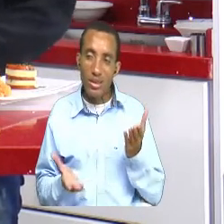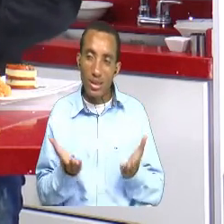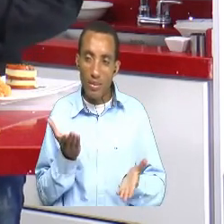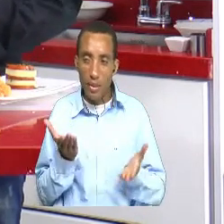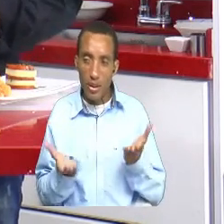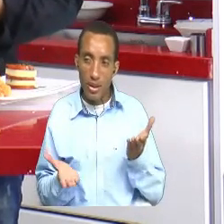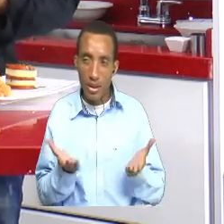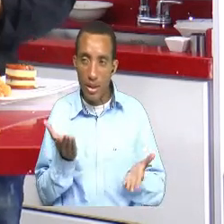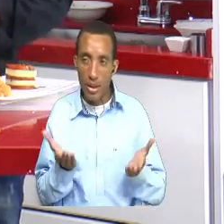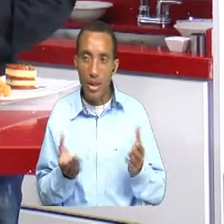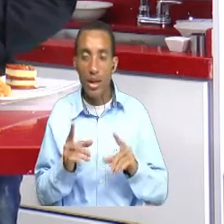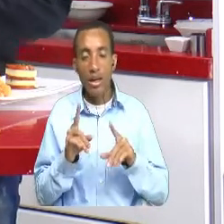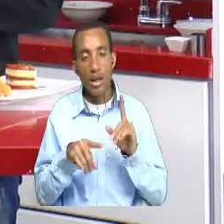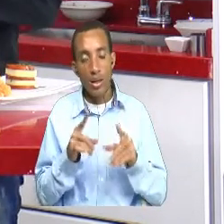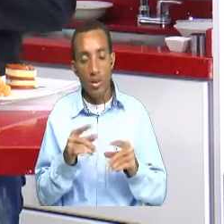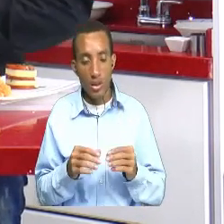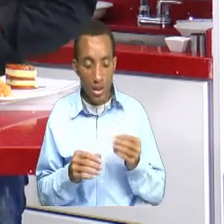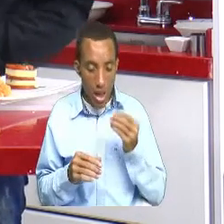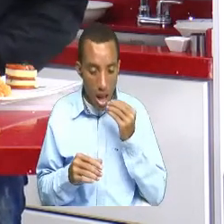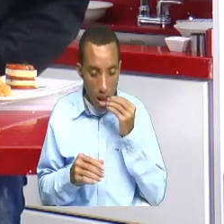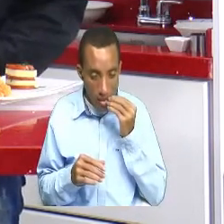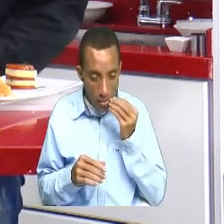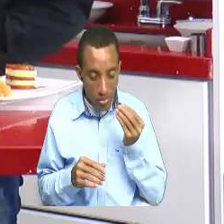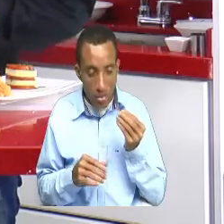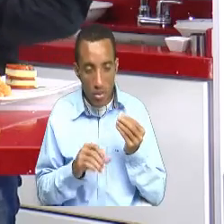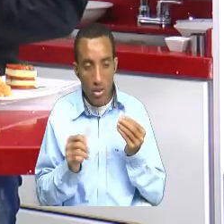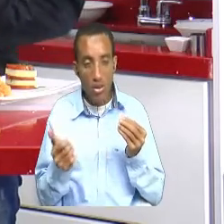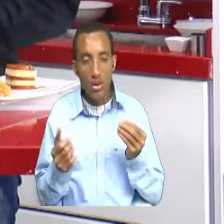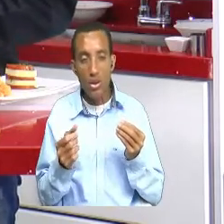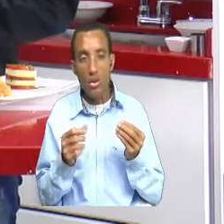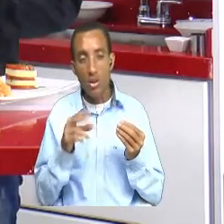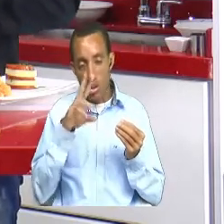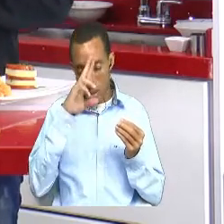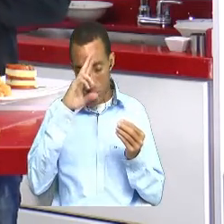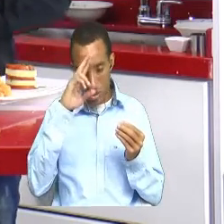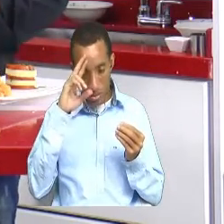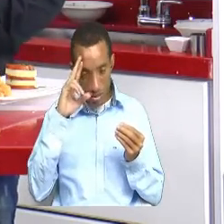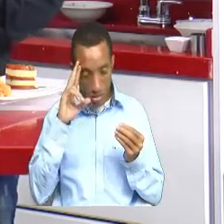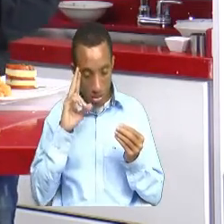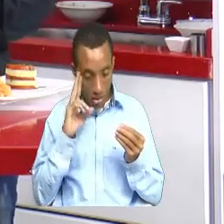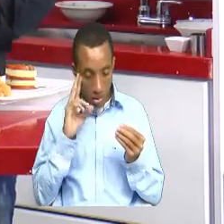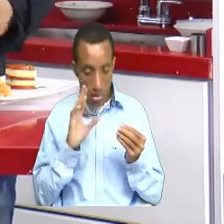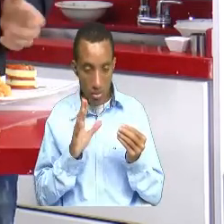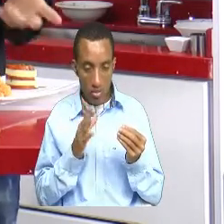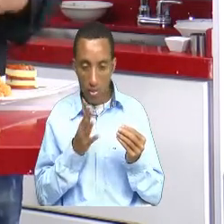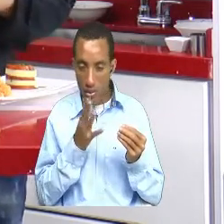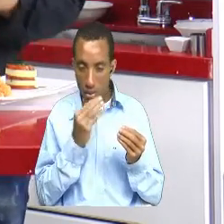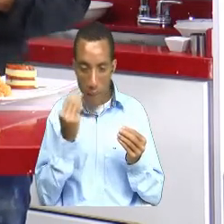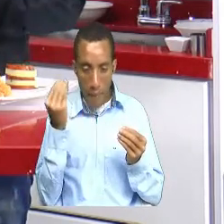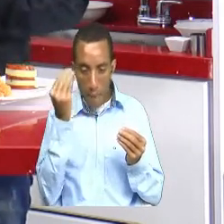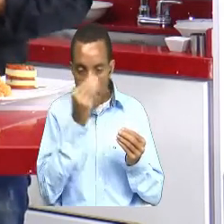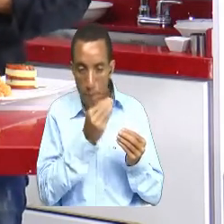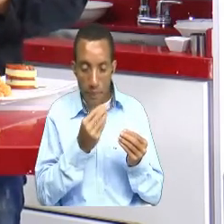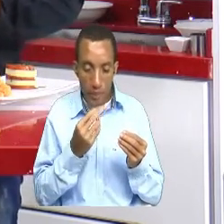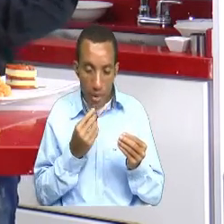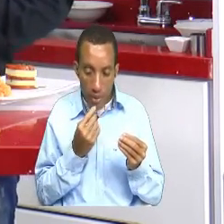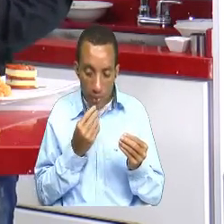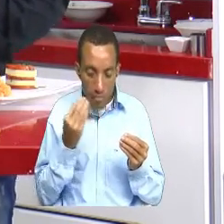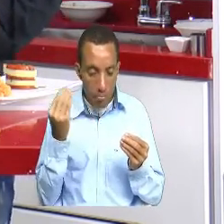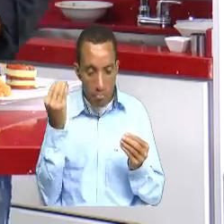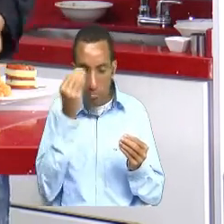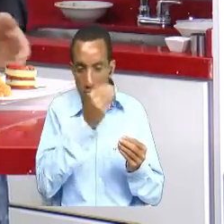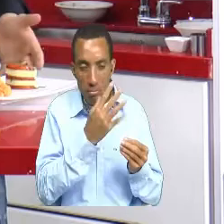que utilice más aceite es que tienes ahora y 7 que son extra vírgenes este es un aceite extra virgen que no va a tener nada de sabores ahora oliva efe